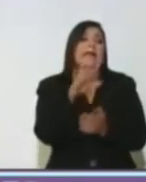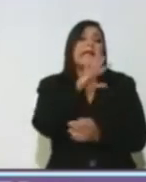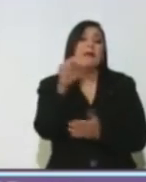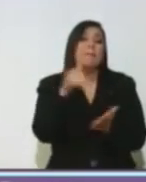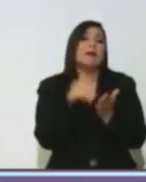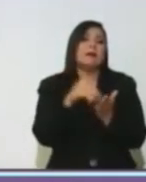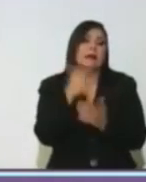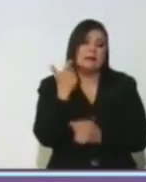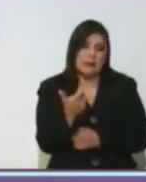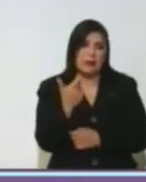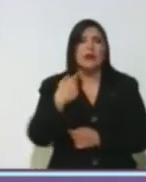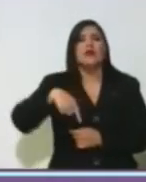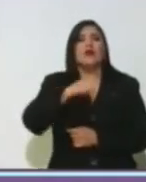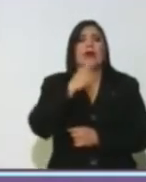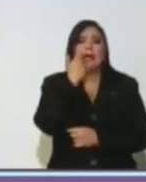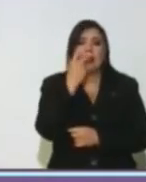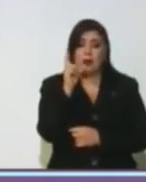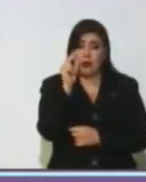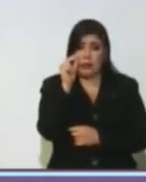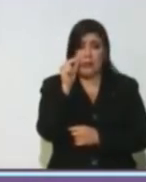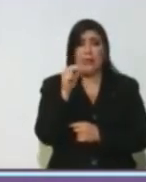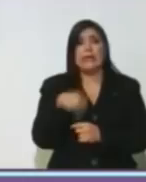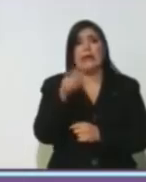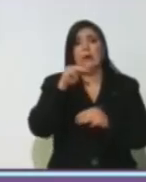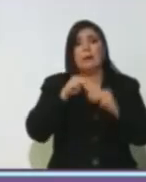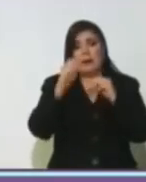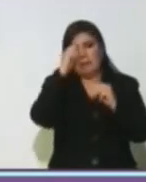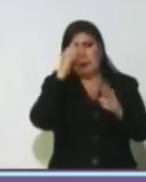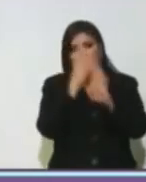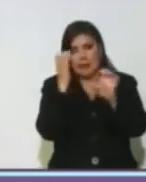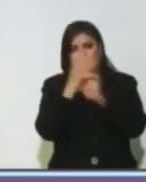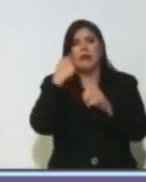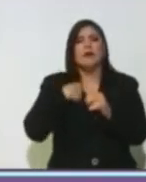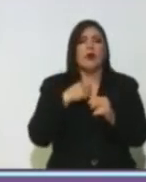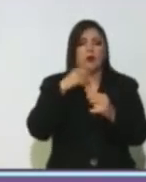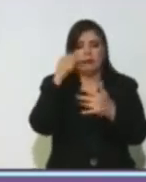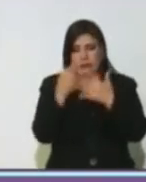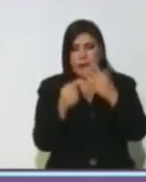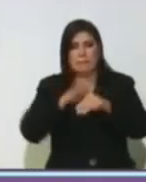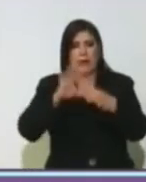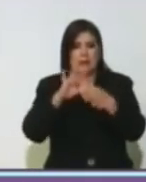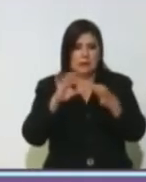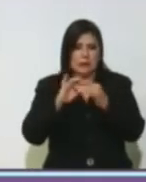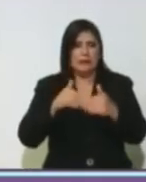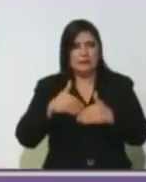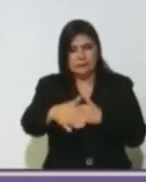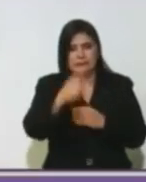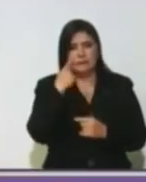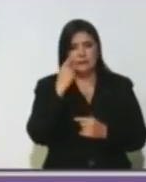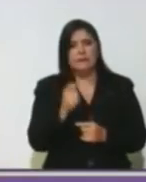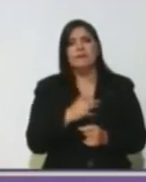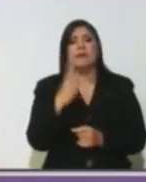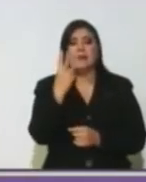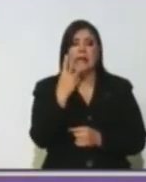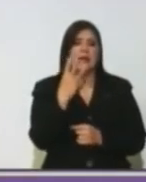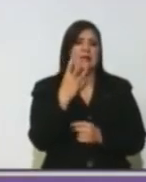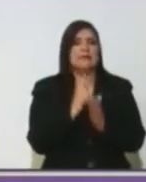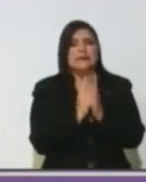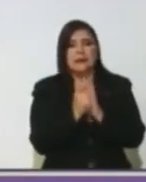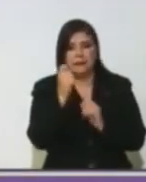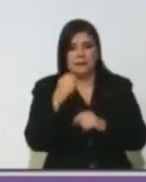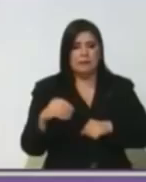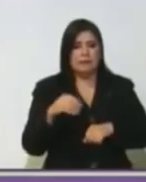vamos por 80 kilómetros de metrobus y voy a detallar la propuesta más adelante gracias quedan 3 segundos del tiempo